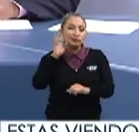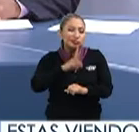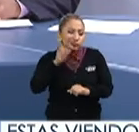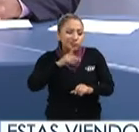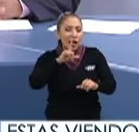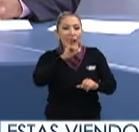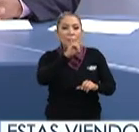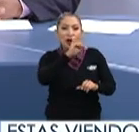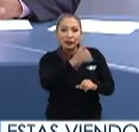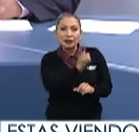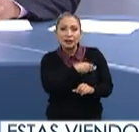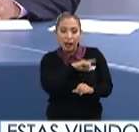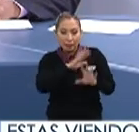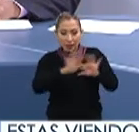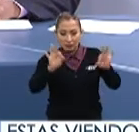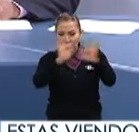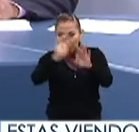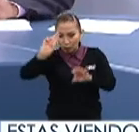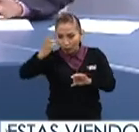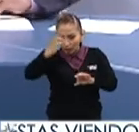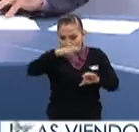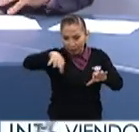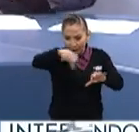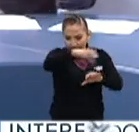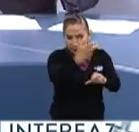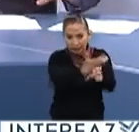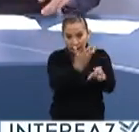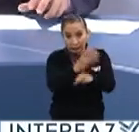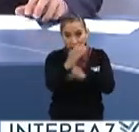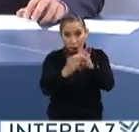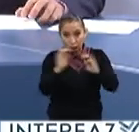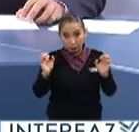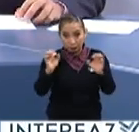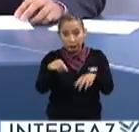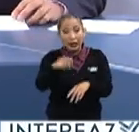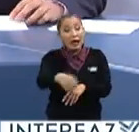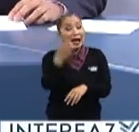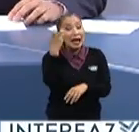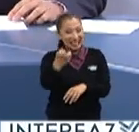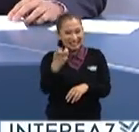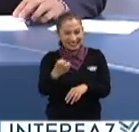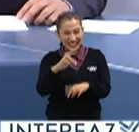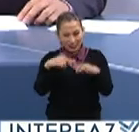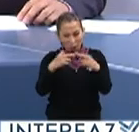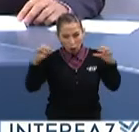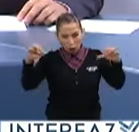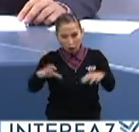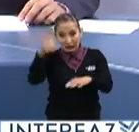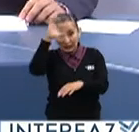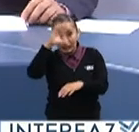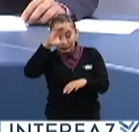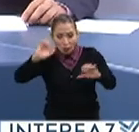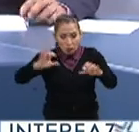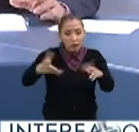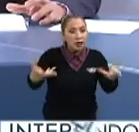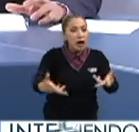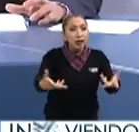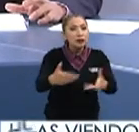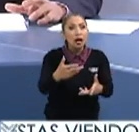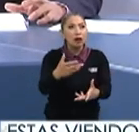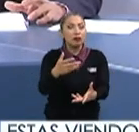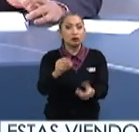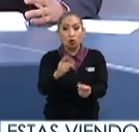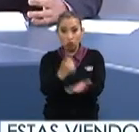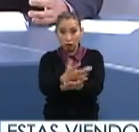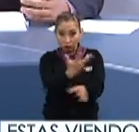laboratorios de salud de las principales universidades de los Estados Unidos y del mundo. Este tipo de encuentros científicos se llevan a cabo no